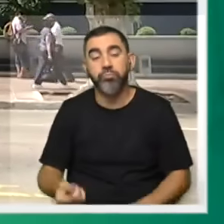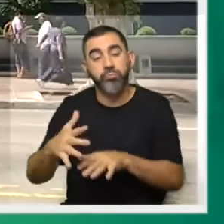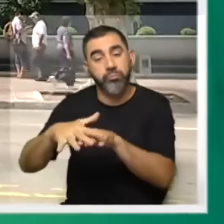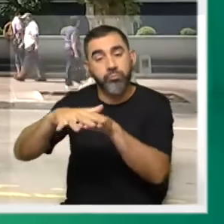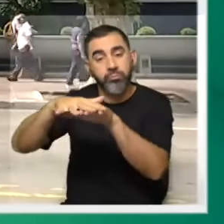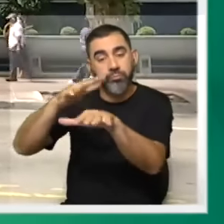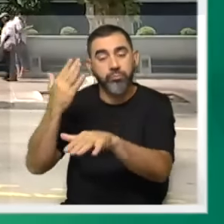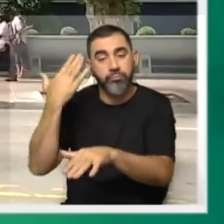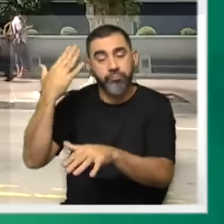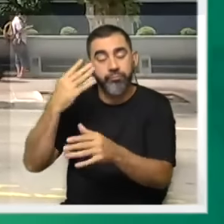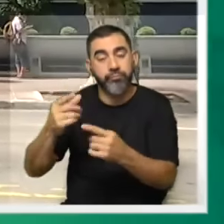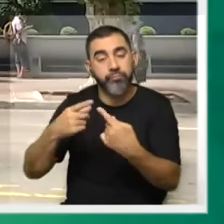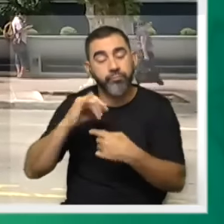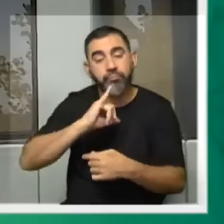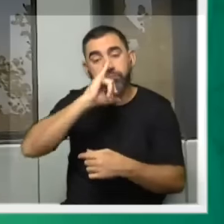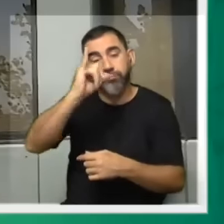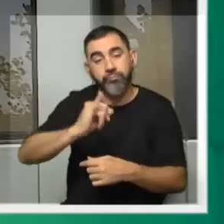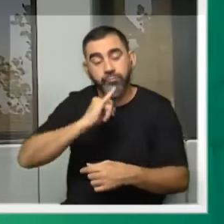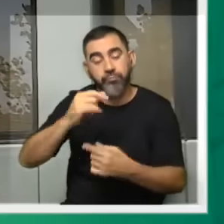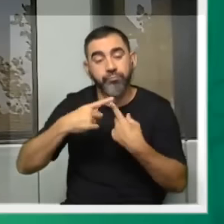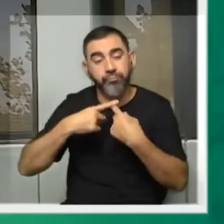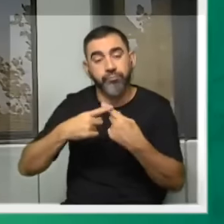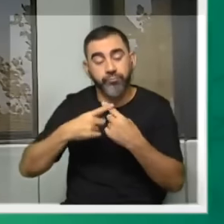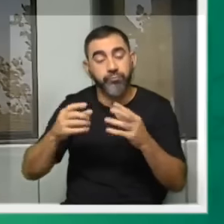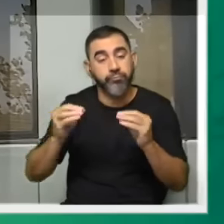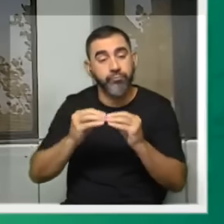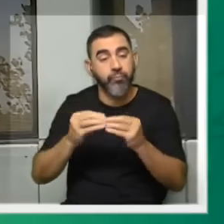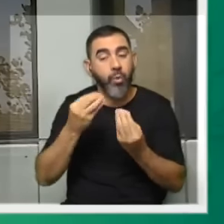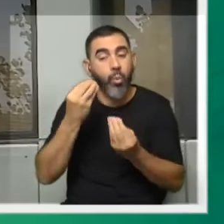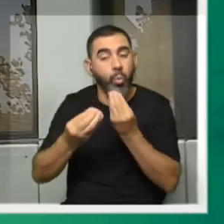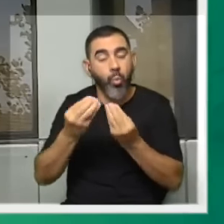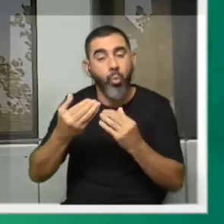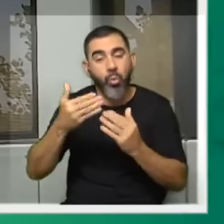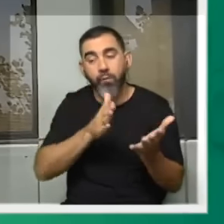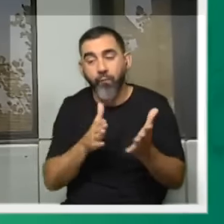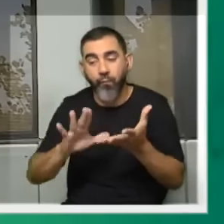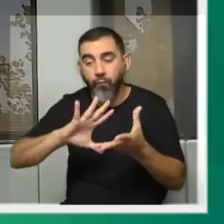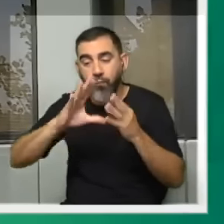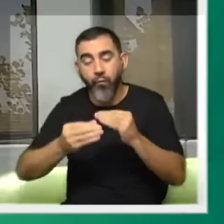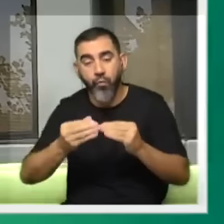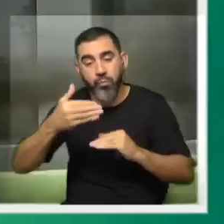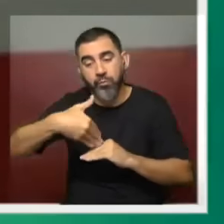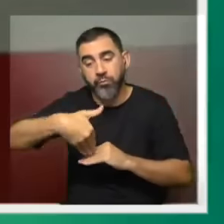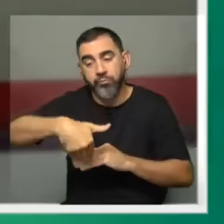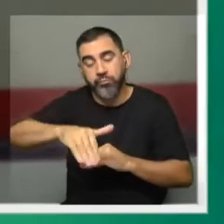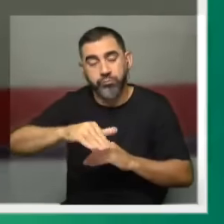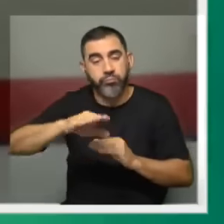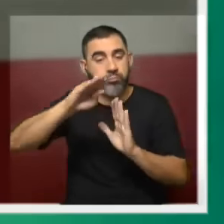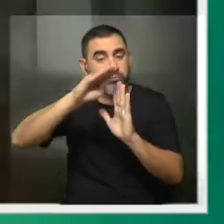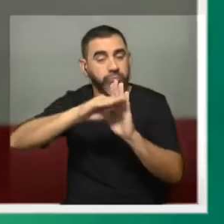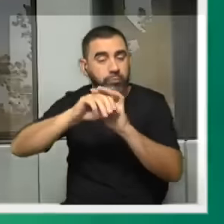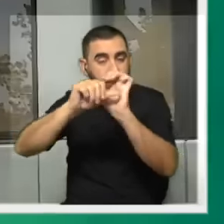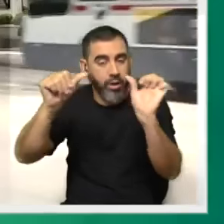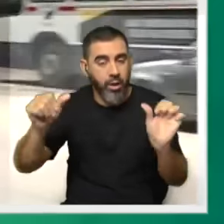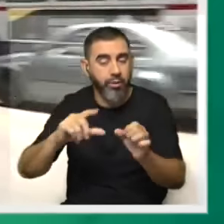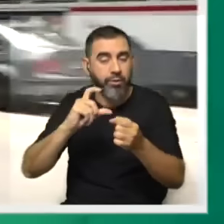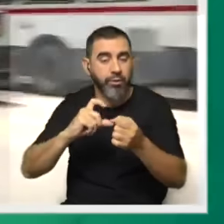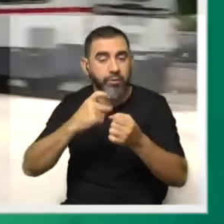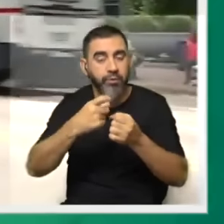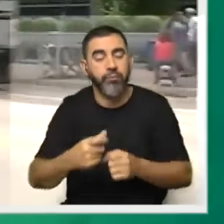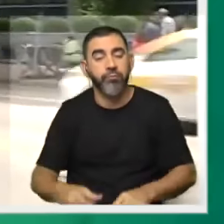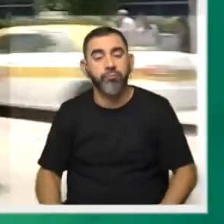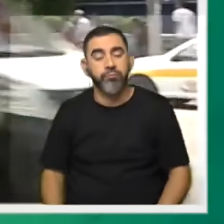a informar y bueno a discutir con el resto de los compañeros Cuáles cuáles son las medidas eventuales o cuáles son los movimientos que el sindicato debería realizar